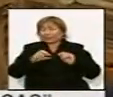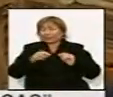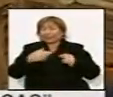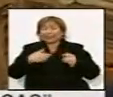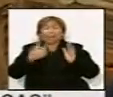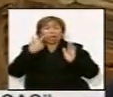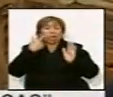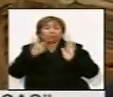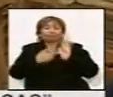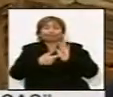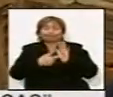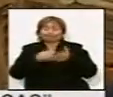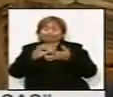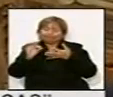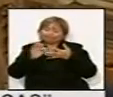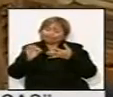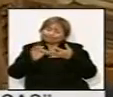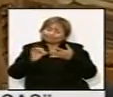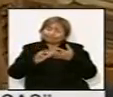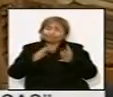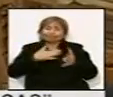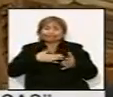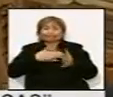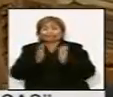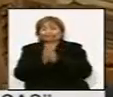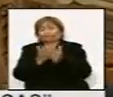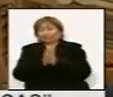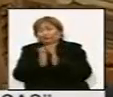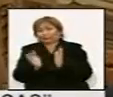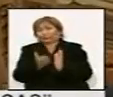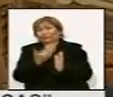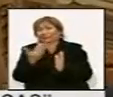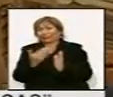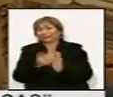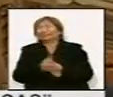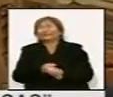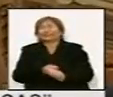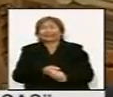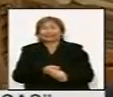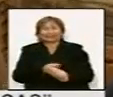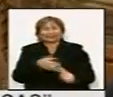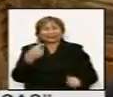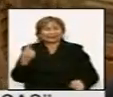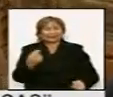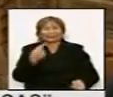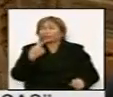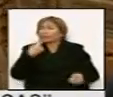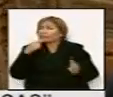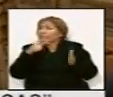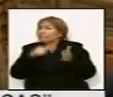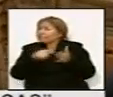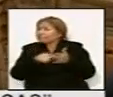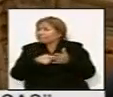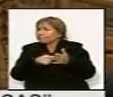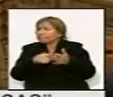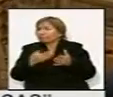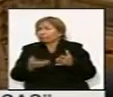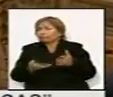a conocer los detalles de mi libro, que no solamente está referido